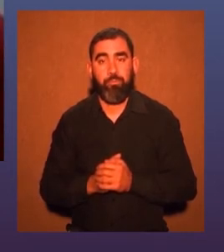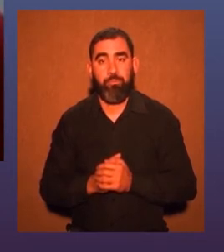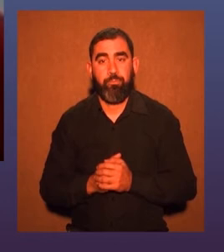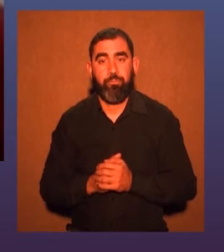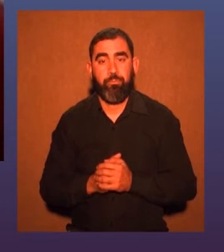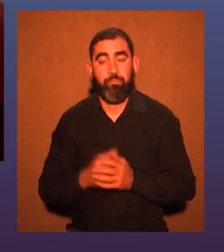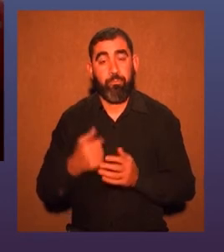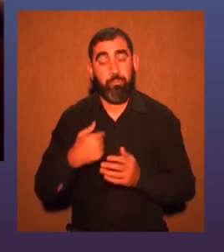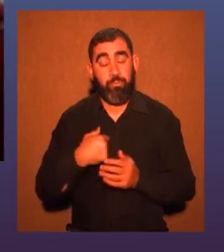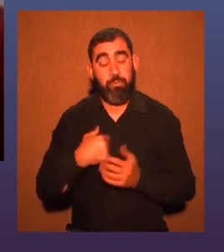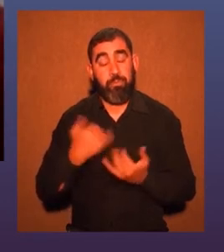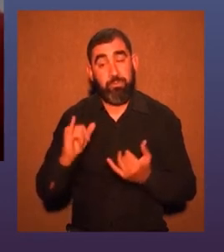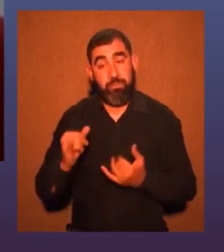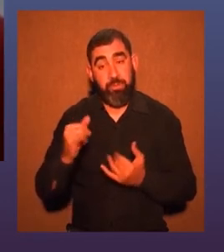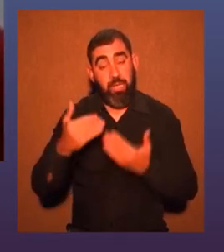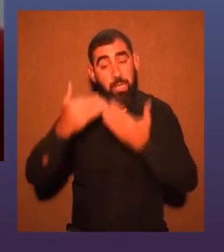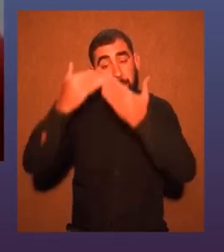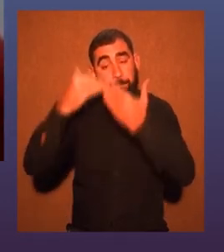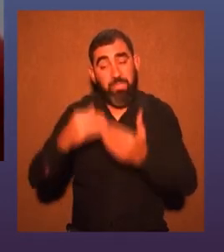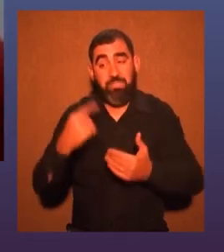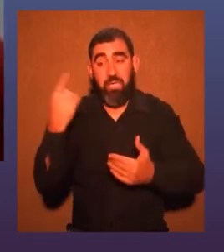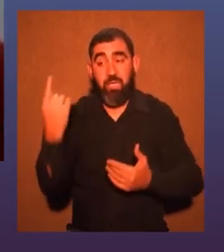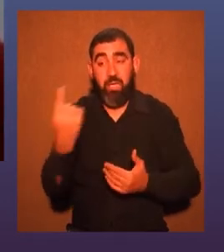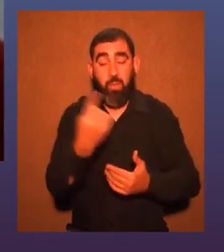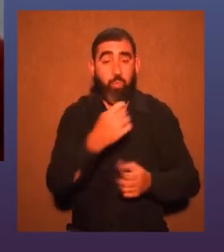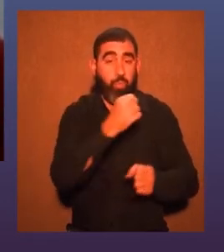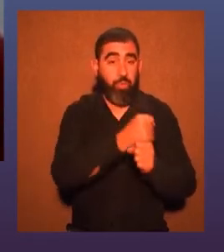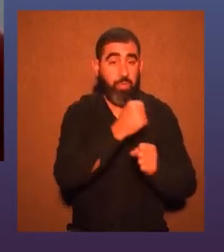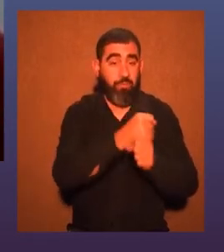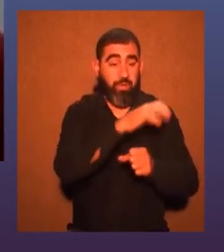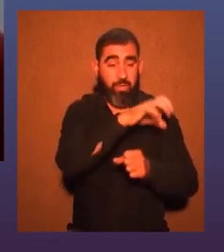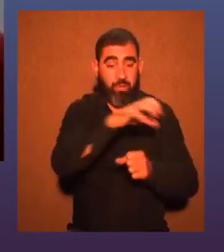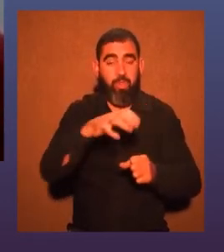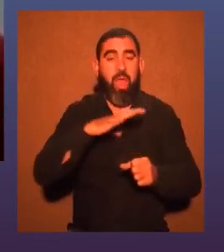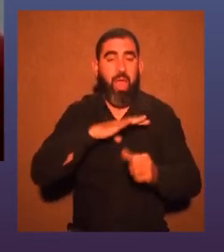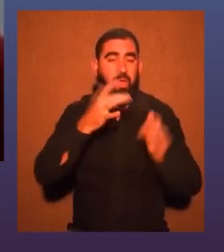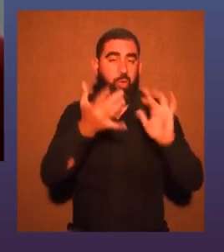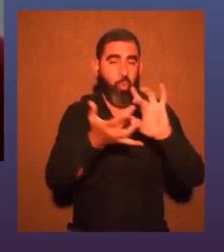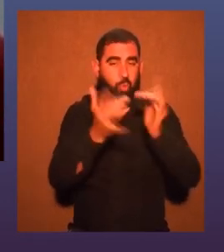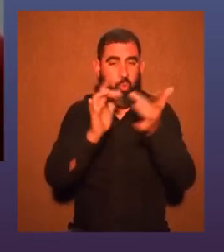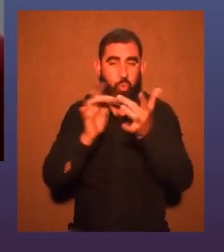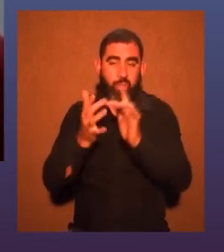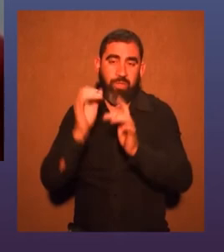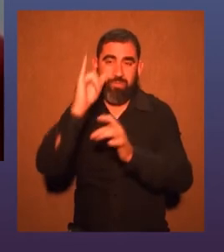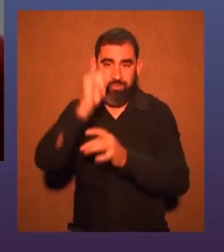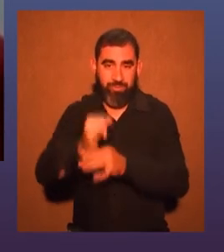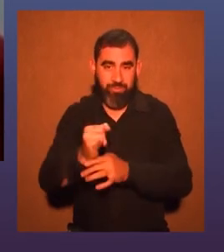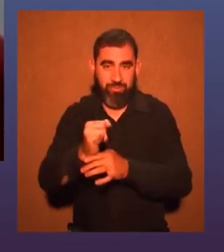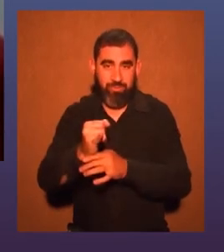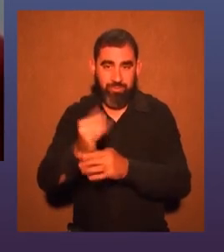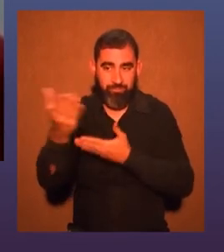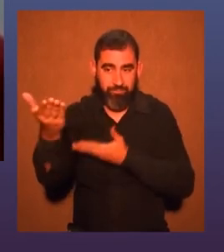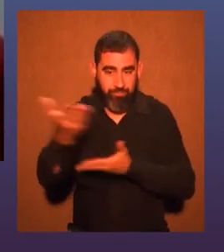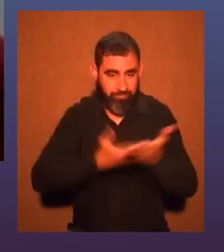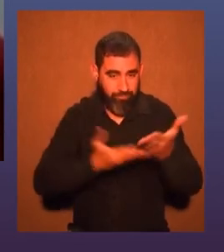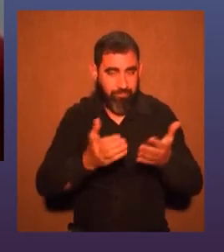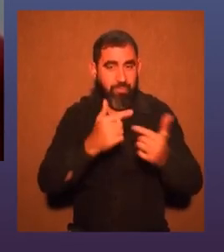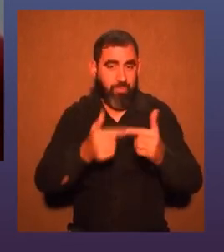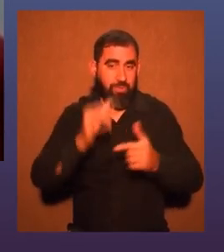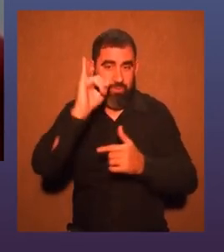Si bien empezamos individualmente, tenemos un contacto, ¿no? De intercambio